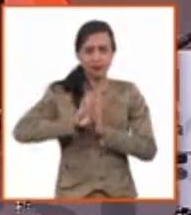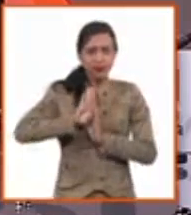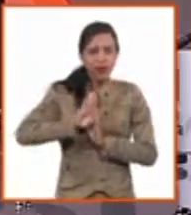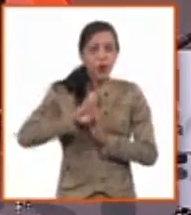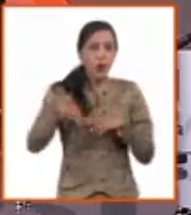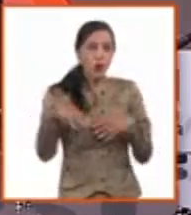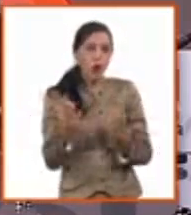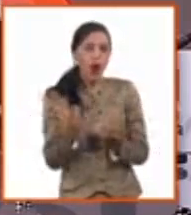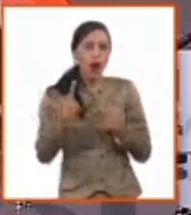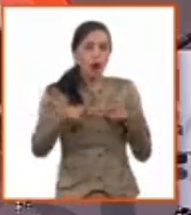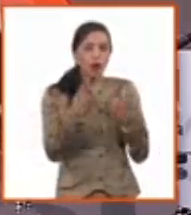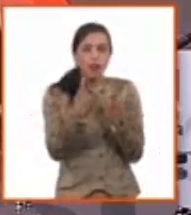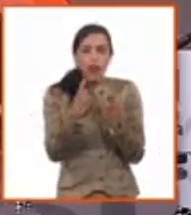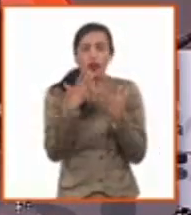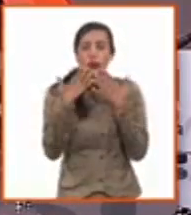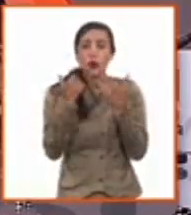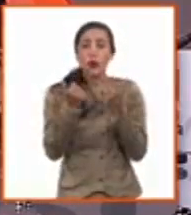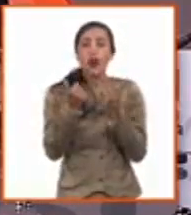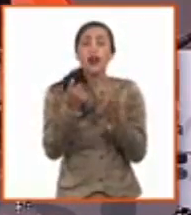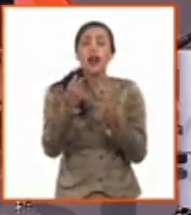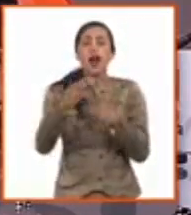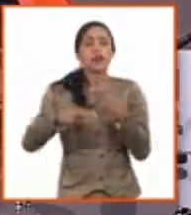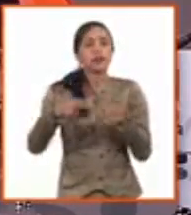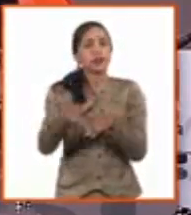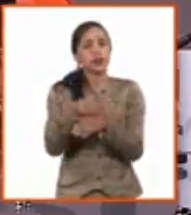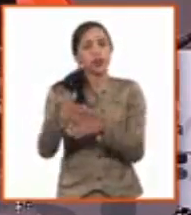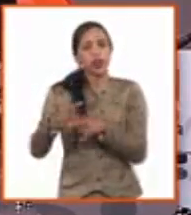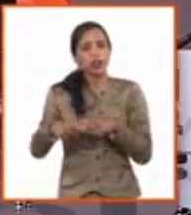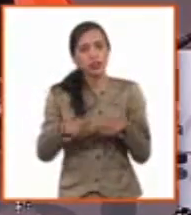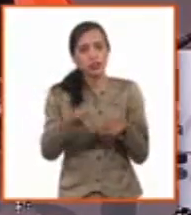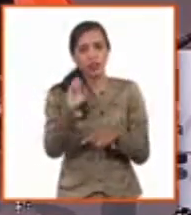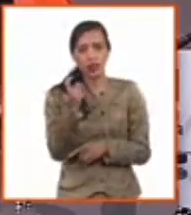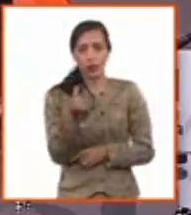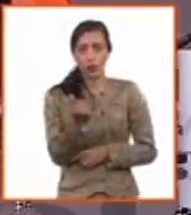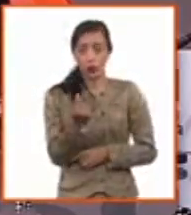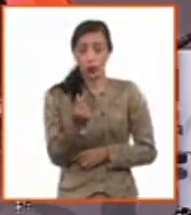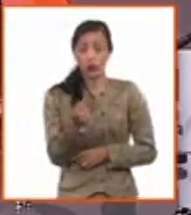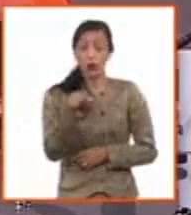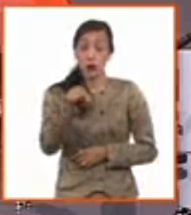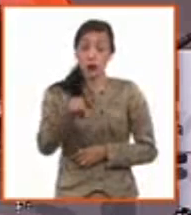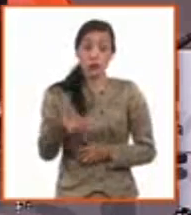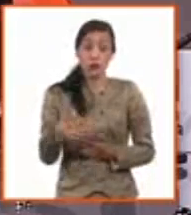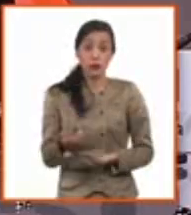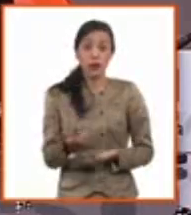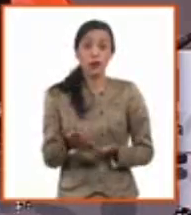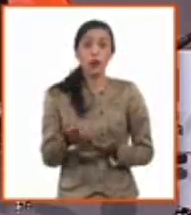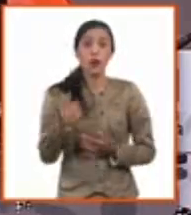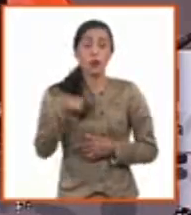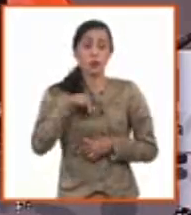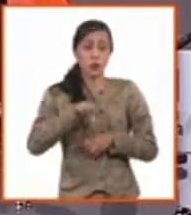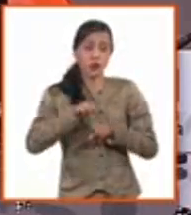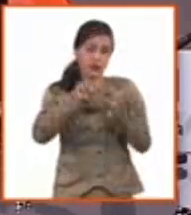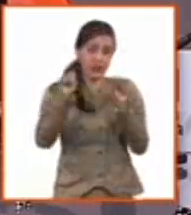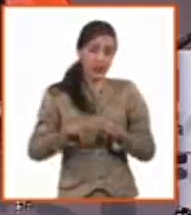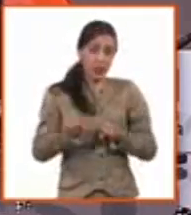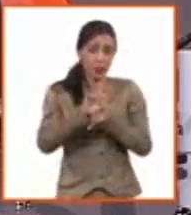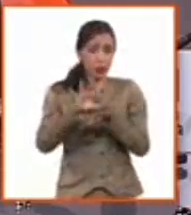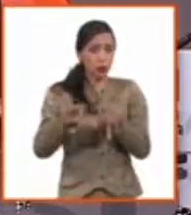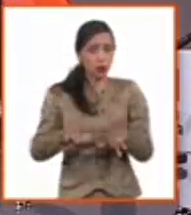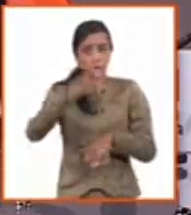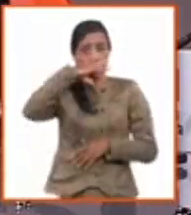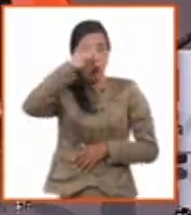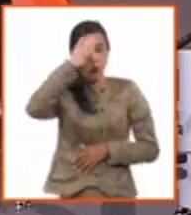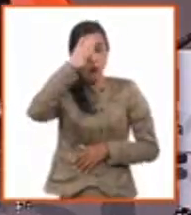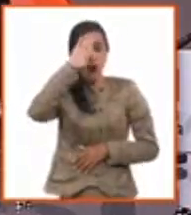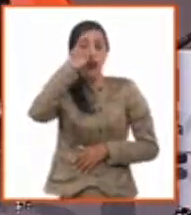por delante cómo se ha logrado articular los diferentes actores económicos que intervienen en la producción de software en cuba- sobre